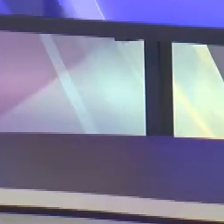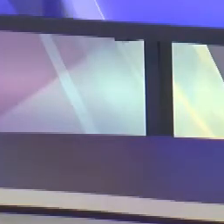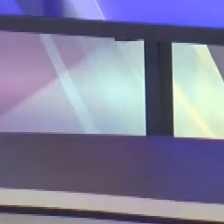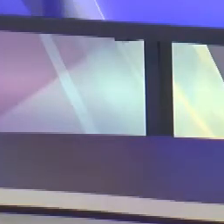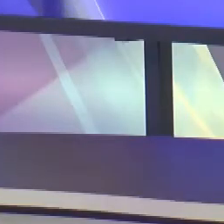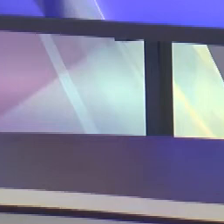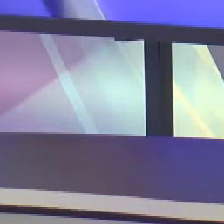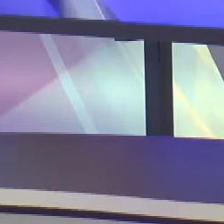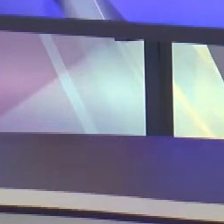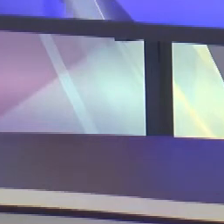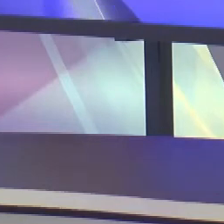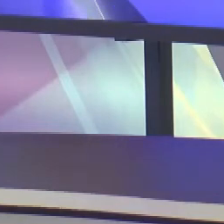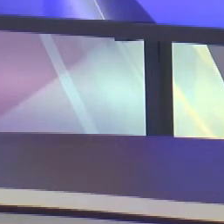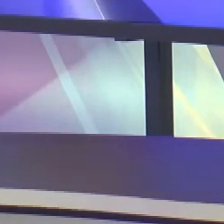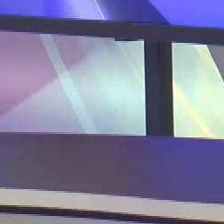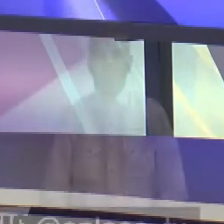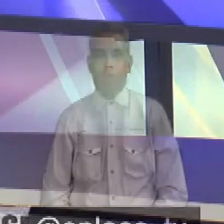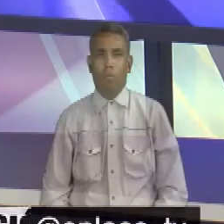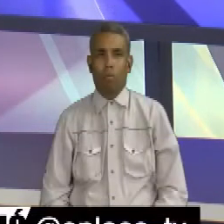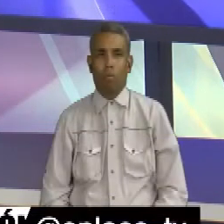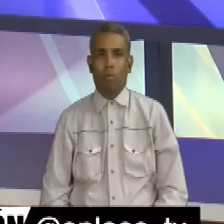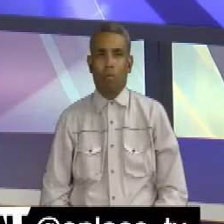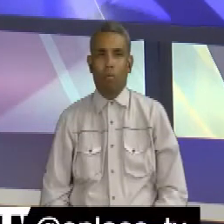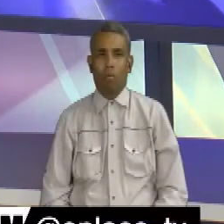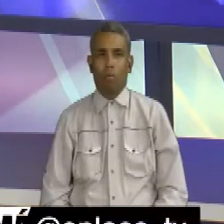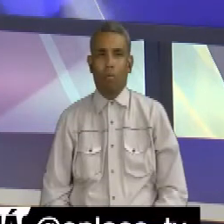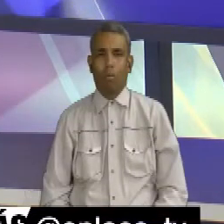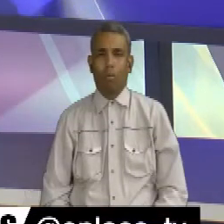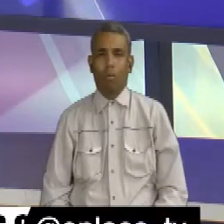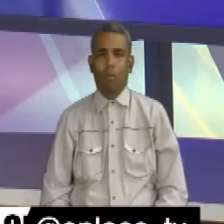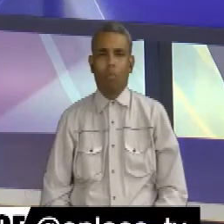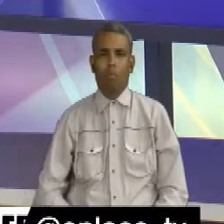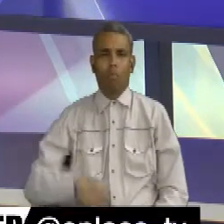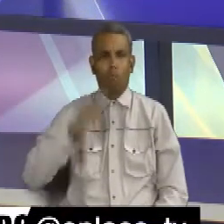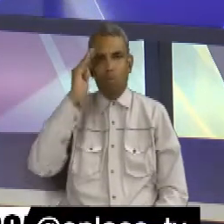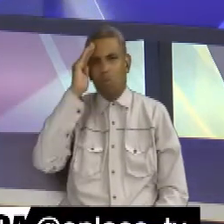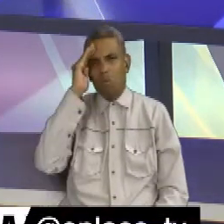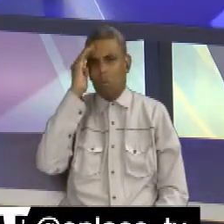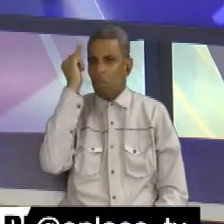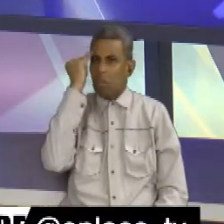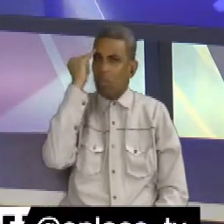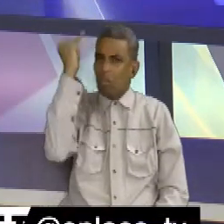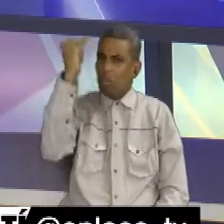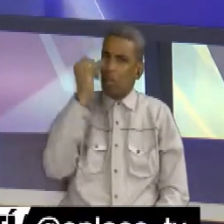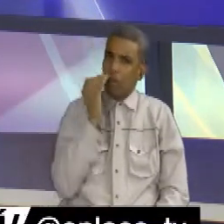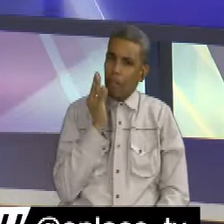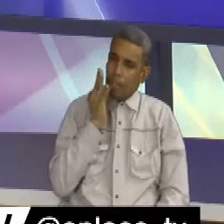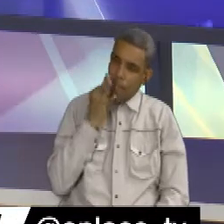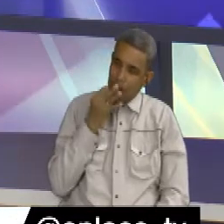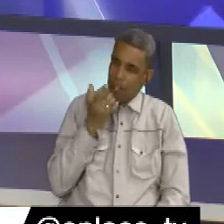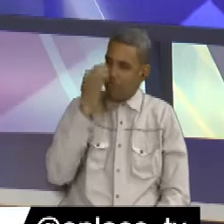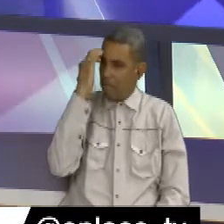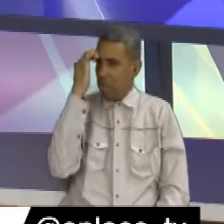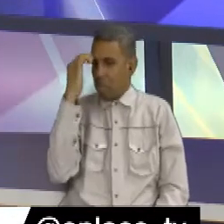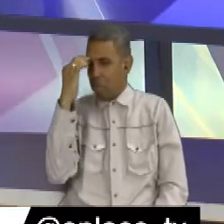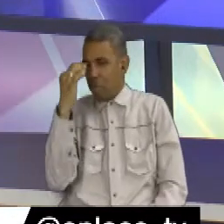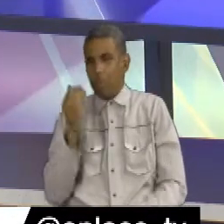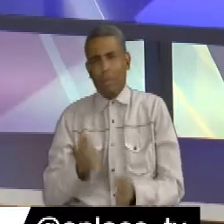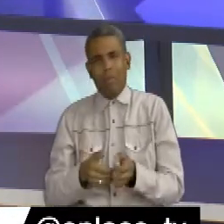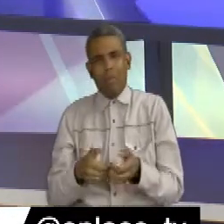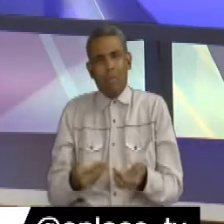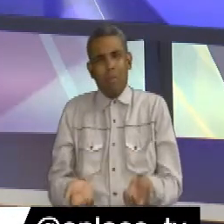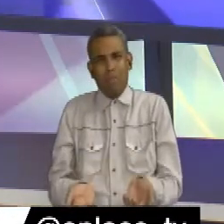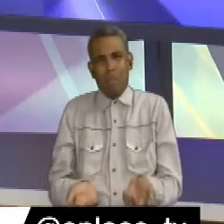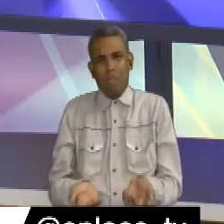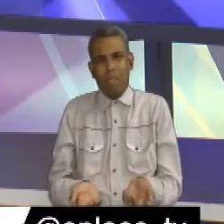Continuamos con más información. Café por un futuro es una campaña que adelanta la Policía Nacional. Trata este miércoles a la ciudad y